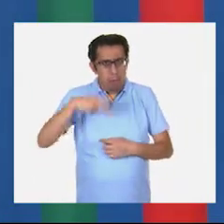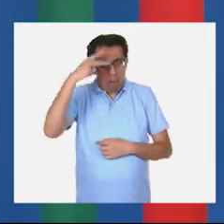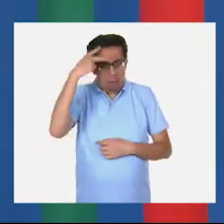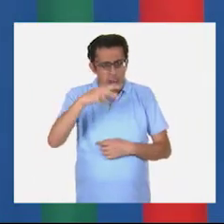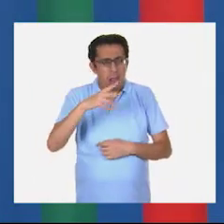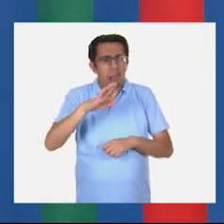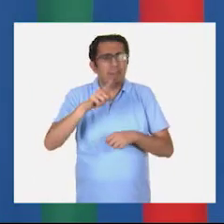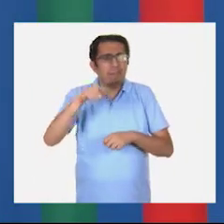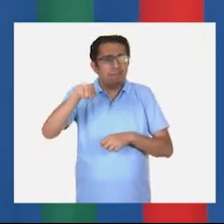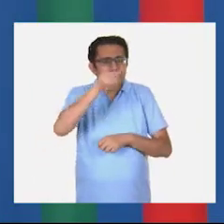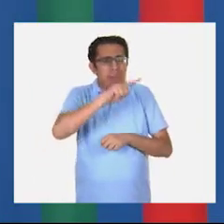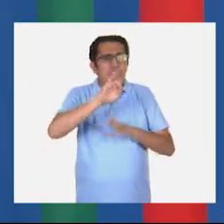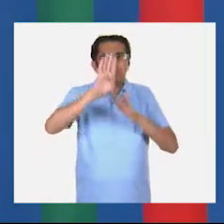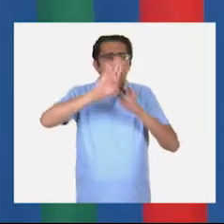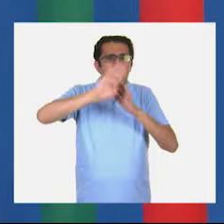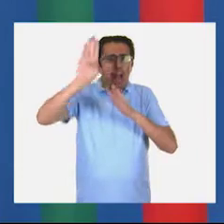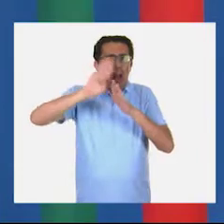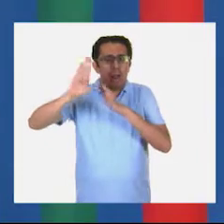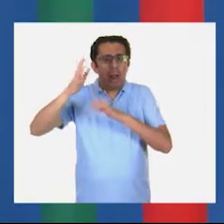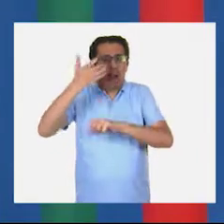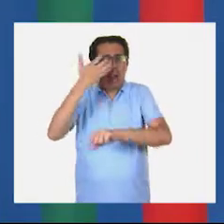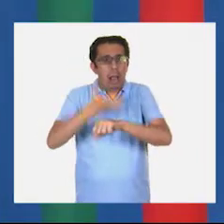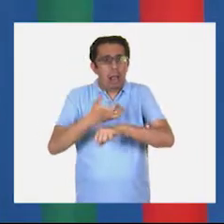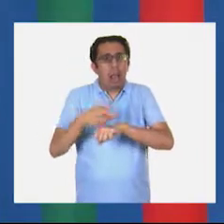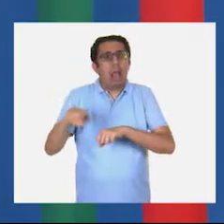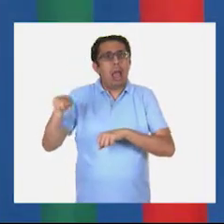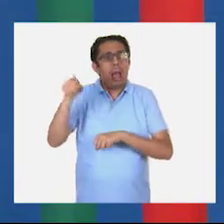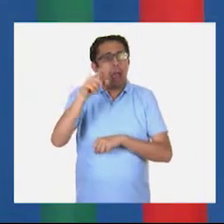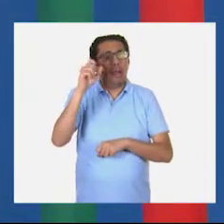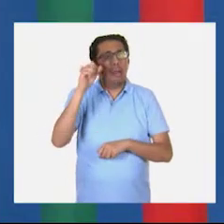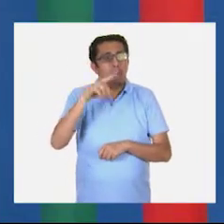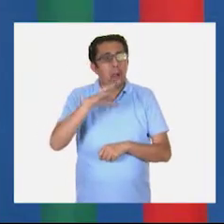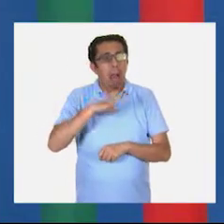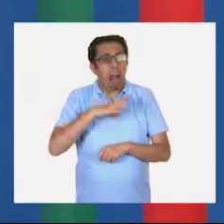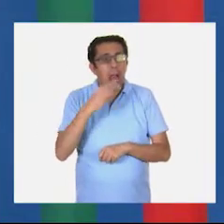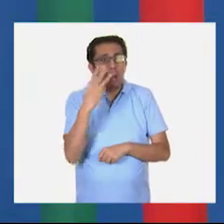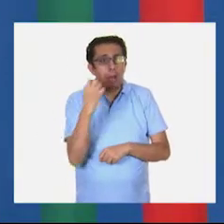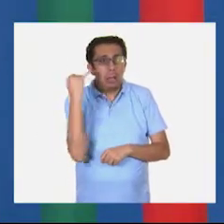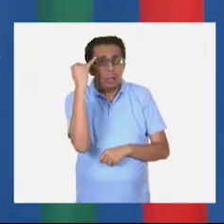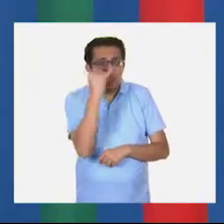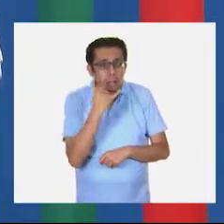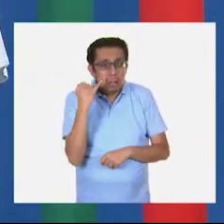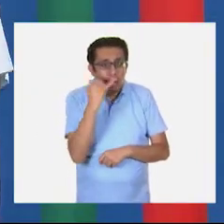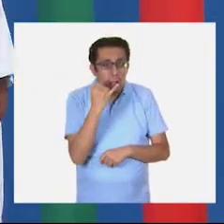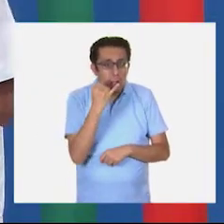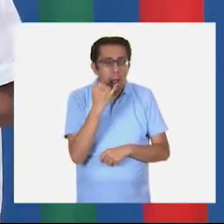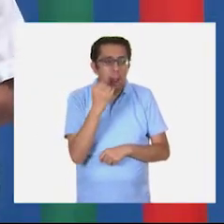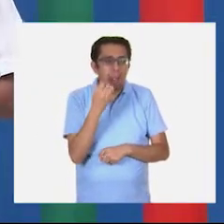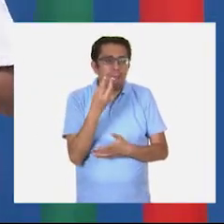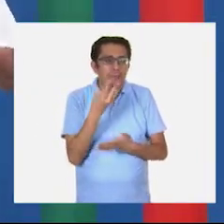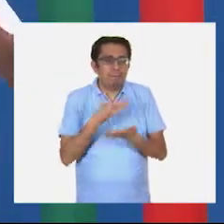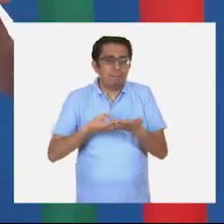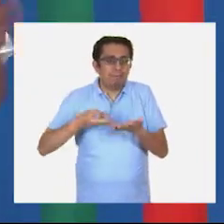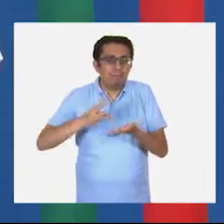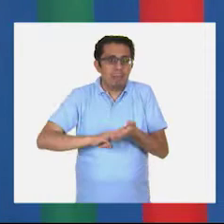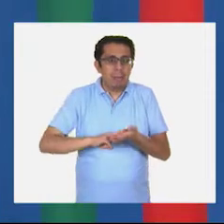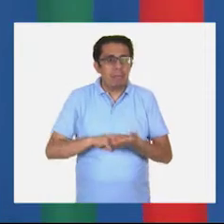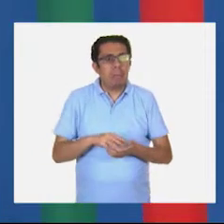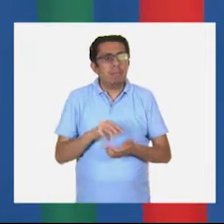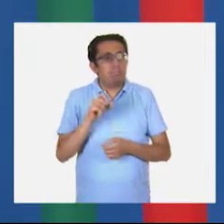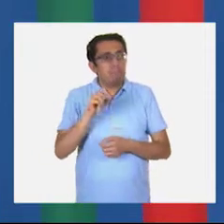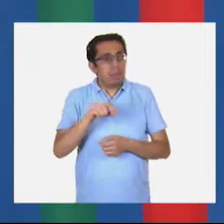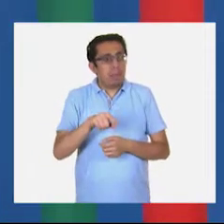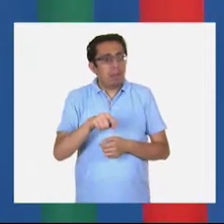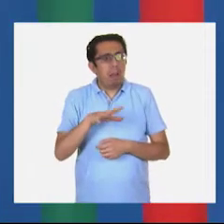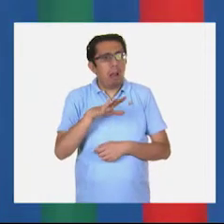a los Estados Unidos, se han convertido en hablantes de tres lenguas o trilingües y que además